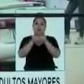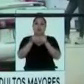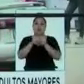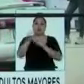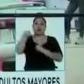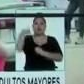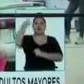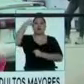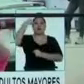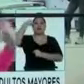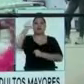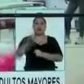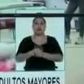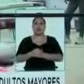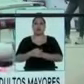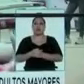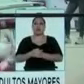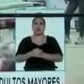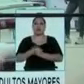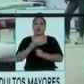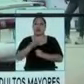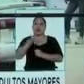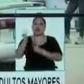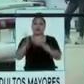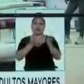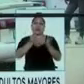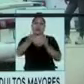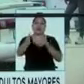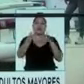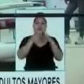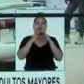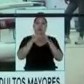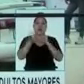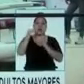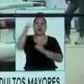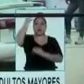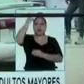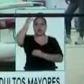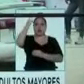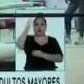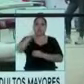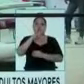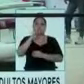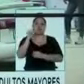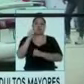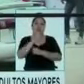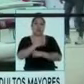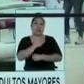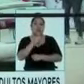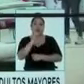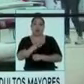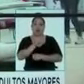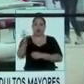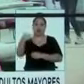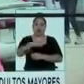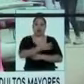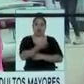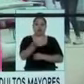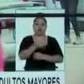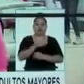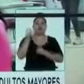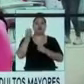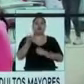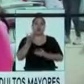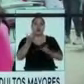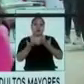un Uber sola a que la vacunen. O sea, siguen perdiendo el tiempo. Yo les cuento como anécdota, yo no pedí ningún privilegio